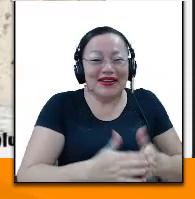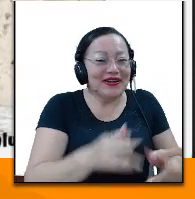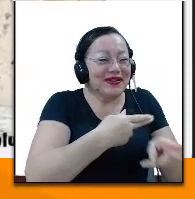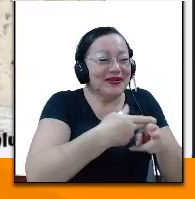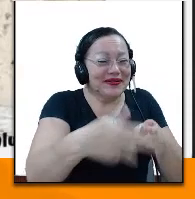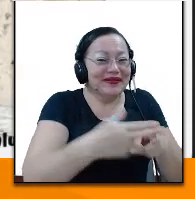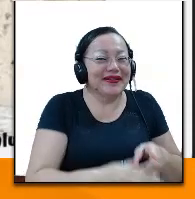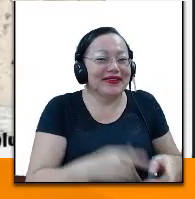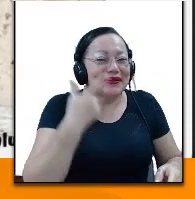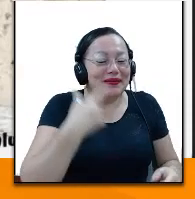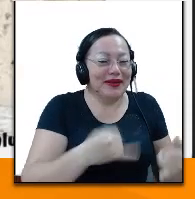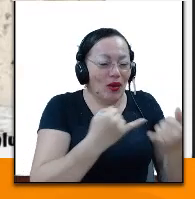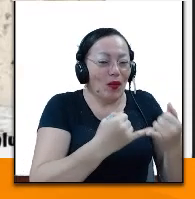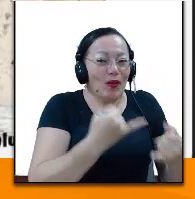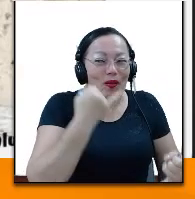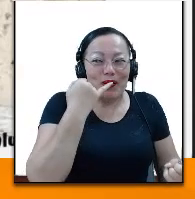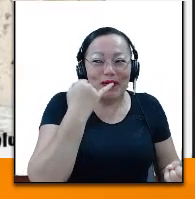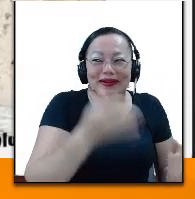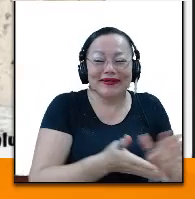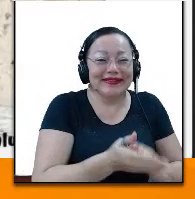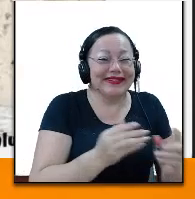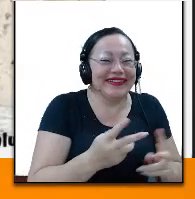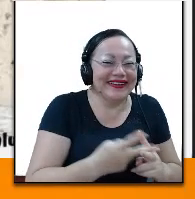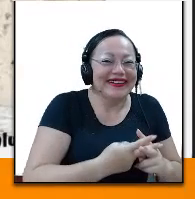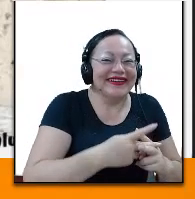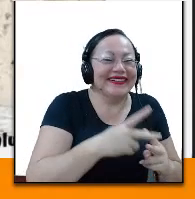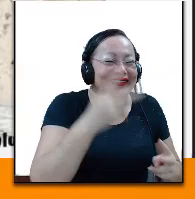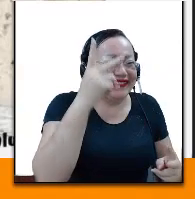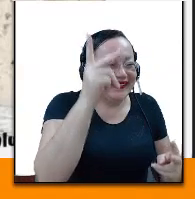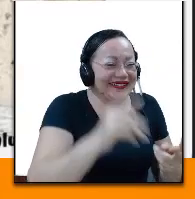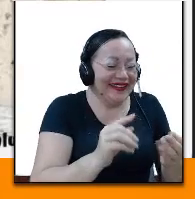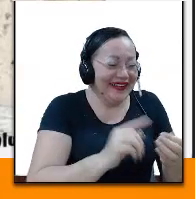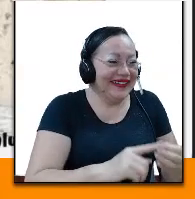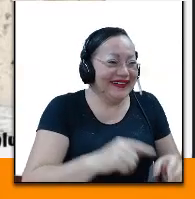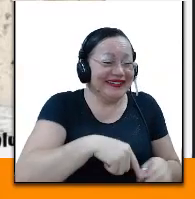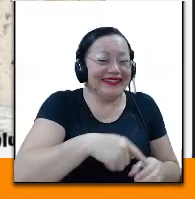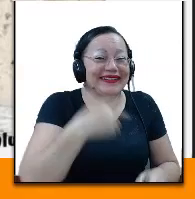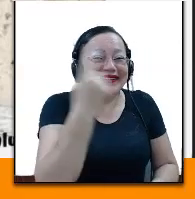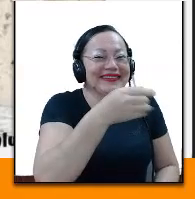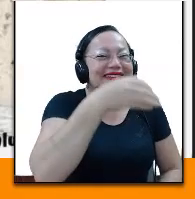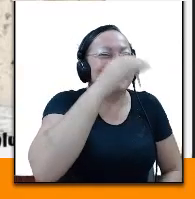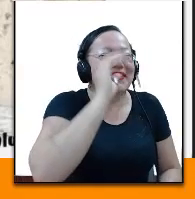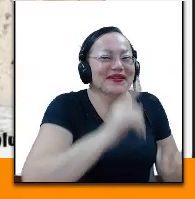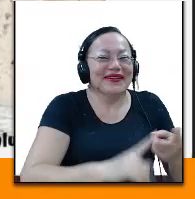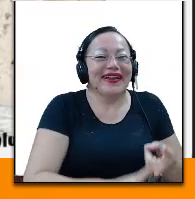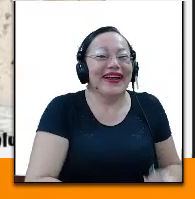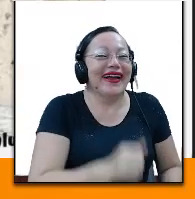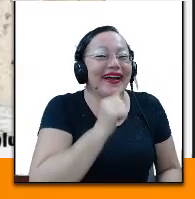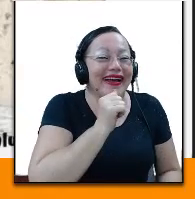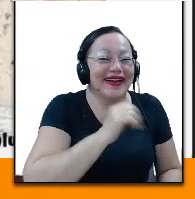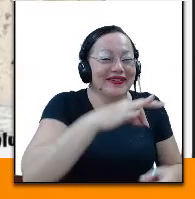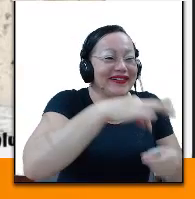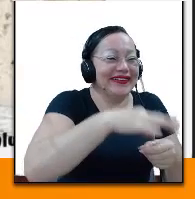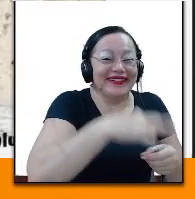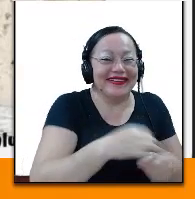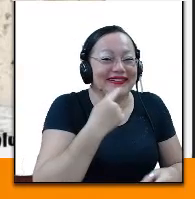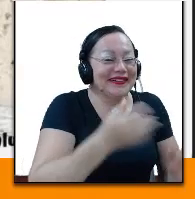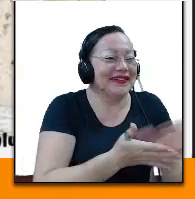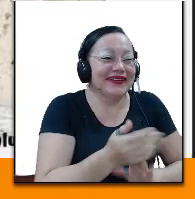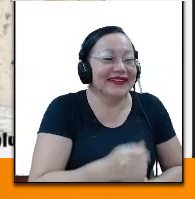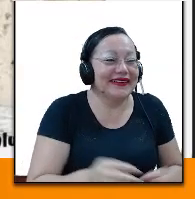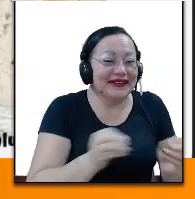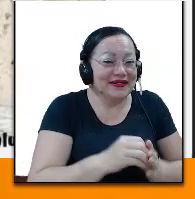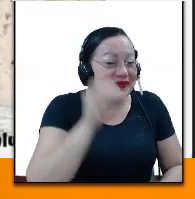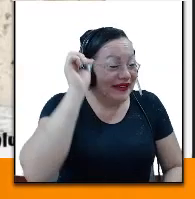un fideo. Está solo verduras, está solo batiditos, agüitas aromáticas. No volví a tomar del cafecito